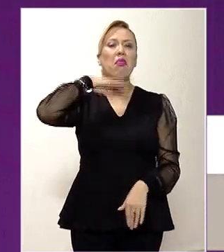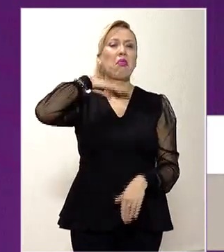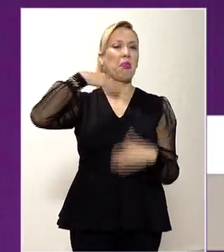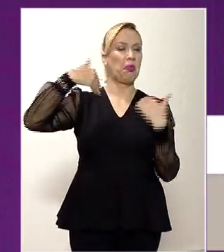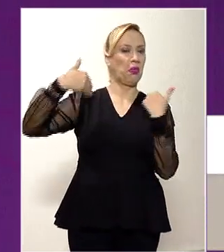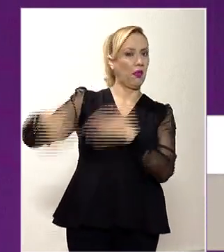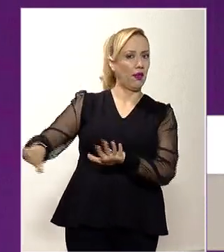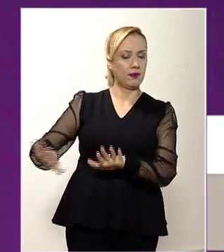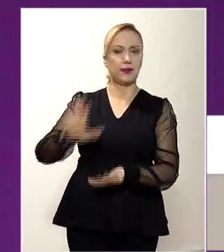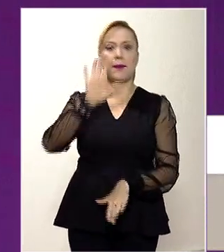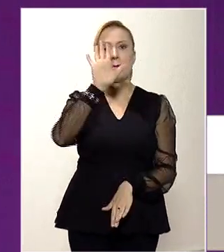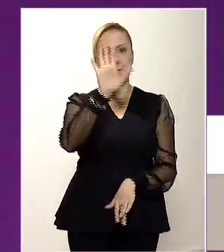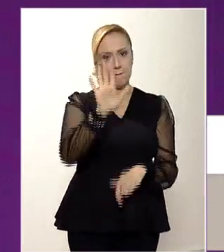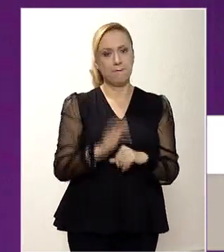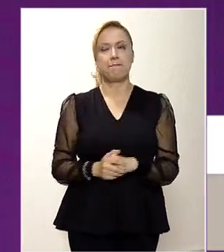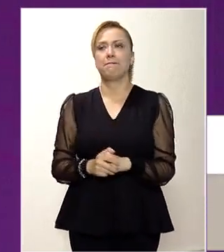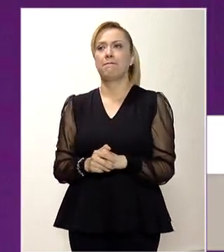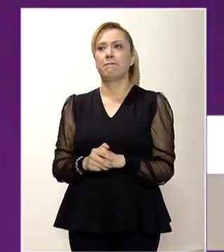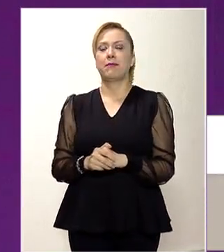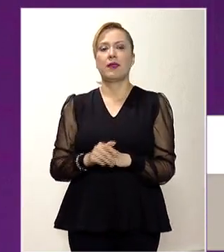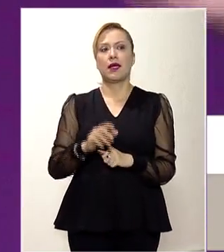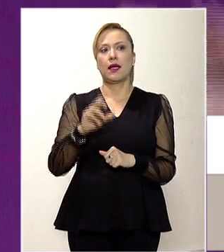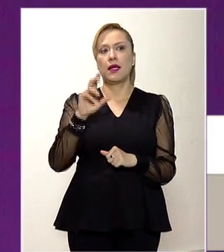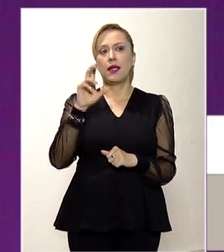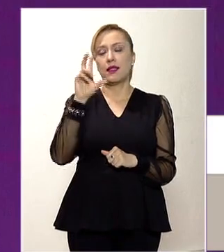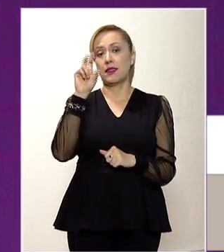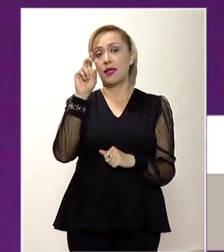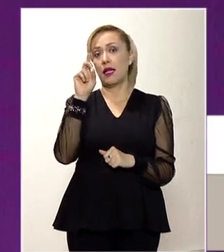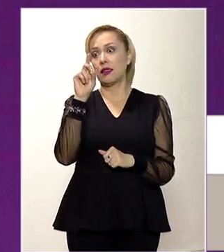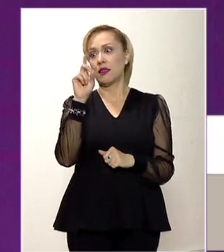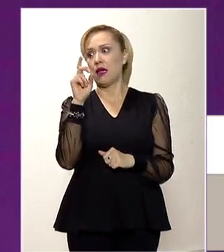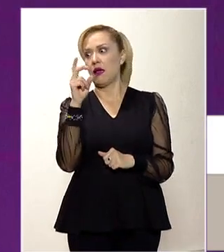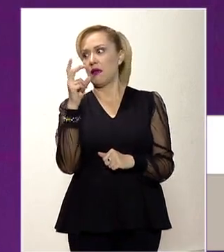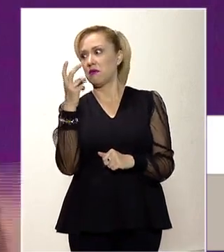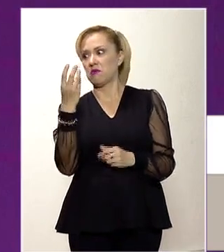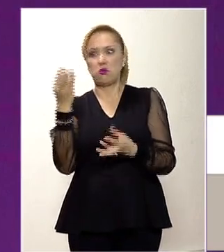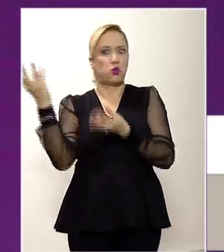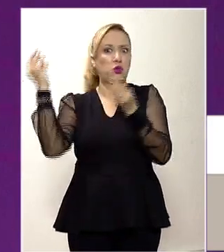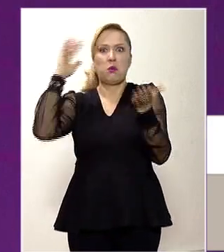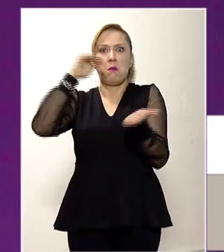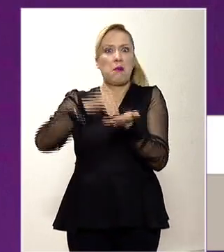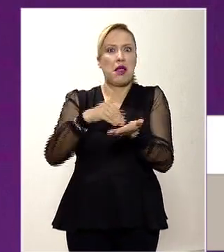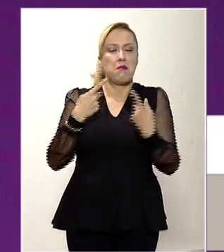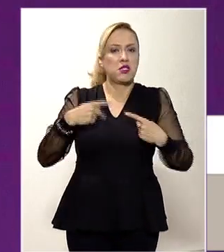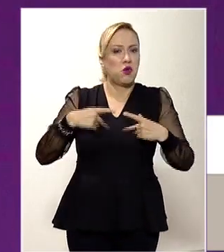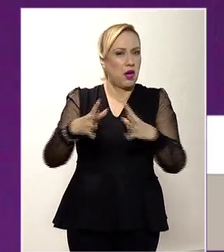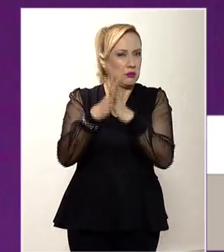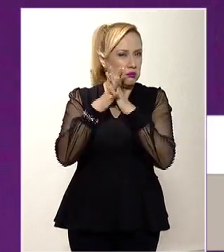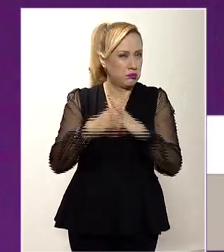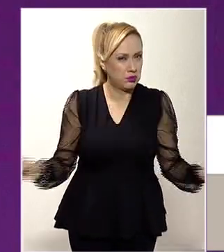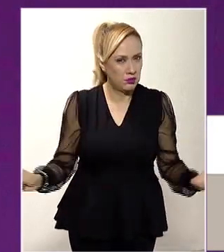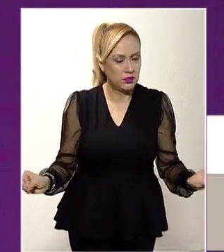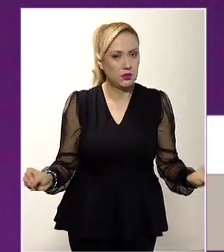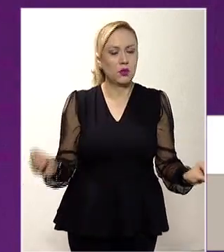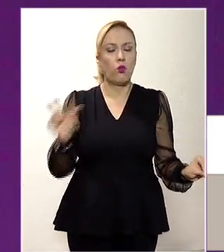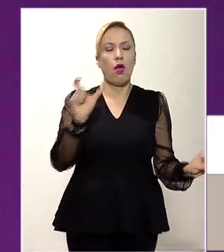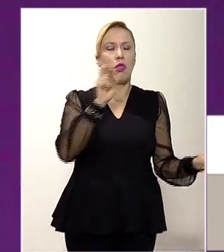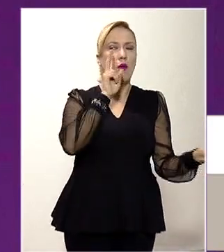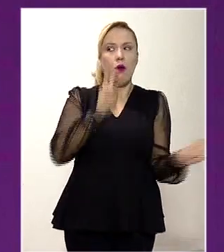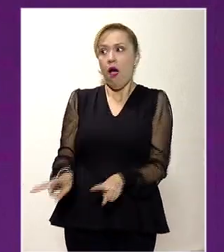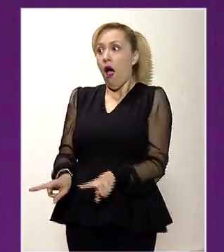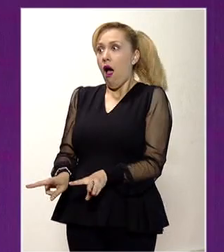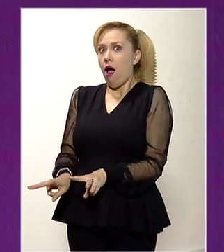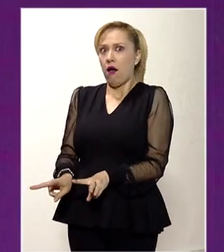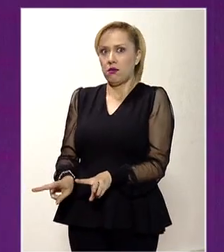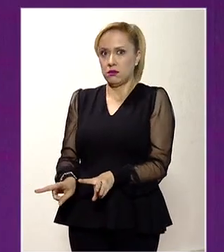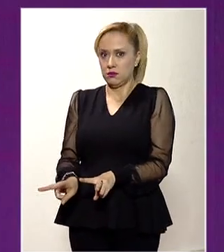ver con eso. Dejamos llegar a los 30 y tantos mil desaparecidos como Estado para hacer algo, ¿no? Para empezar a hacer cosas. Tuvieron que pasar